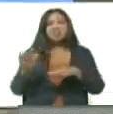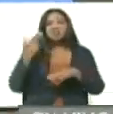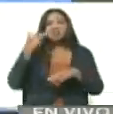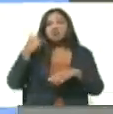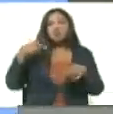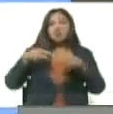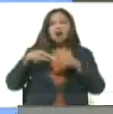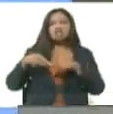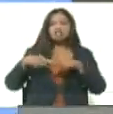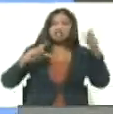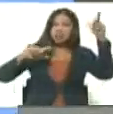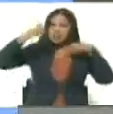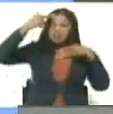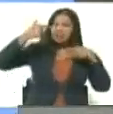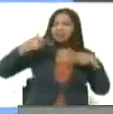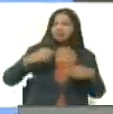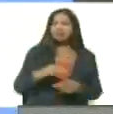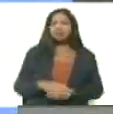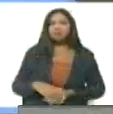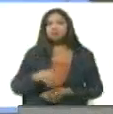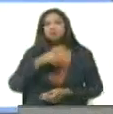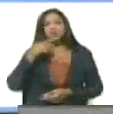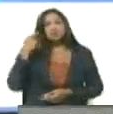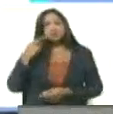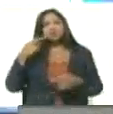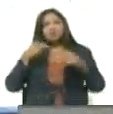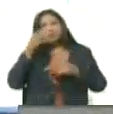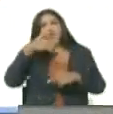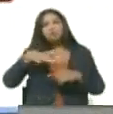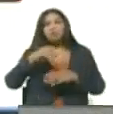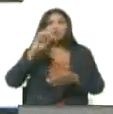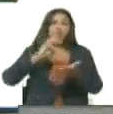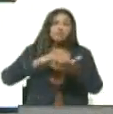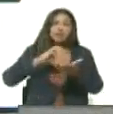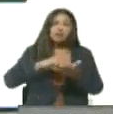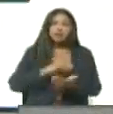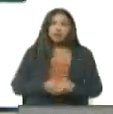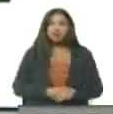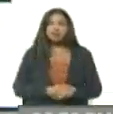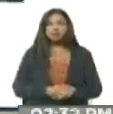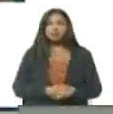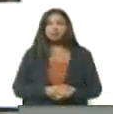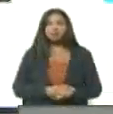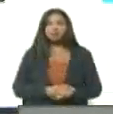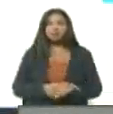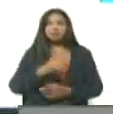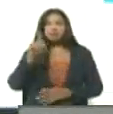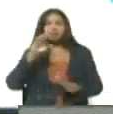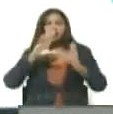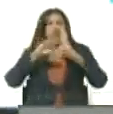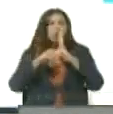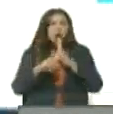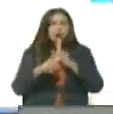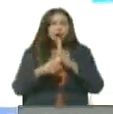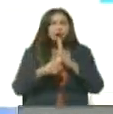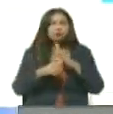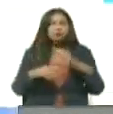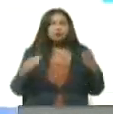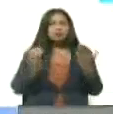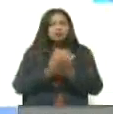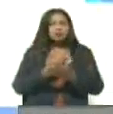los chavistas, el color de piel del pueblo de Miranda, aquellos que robaron, aquellos que